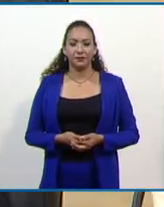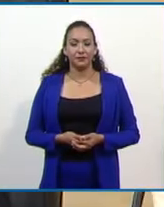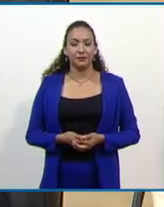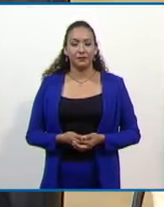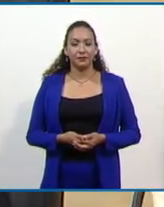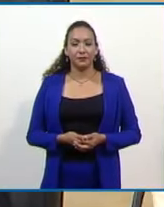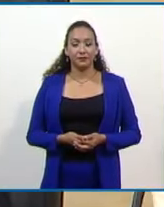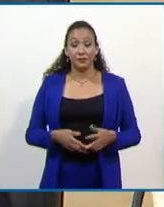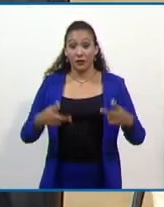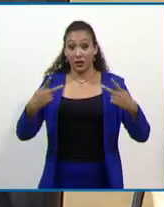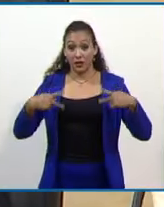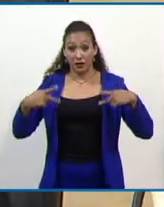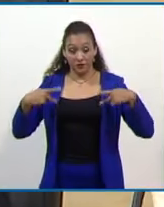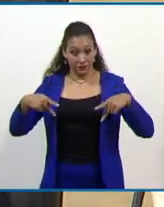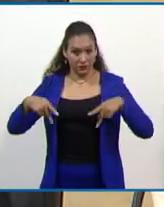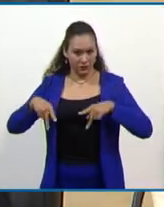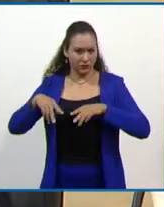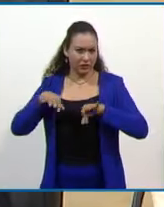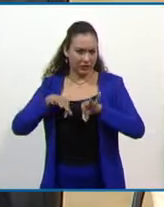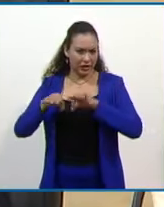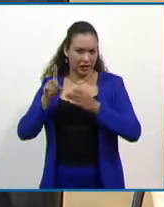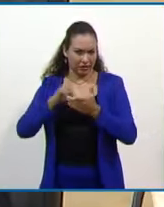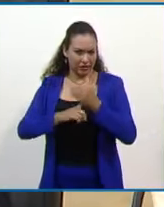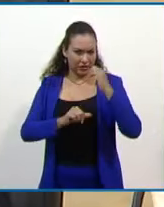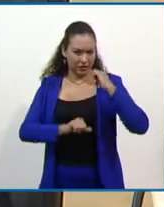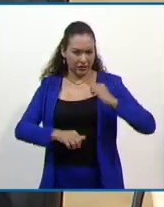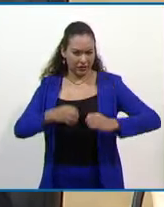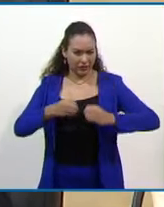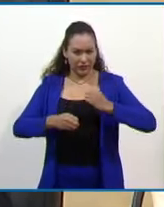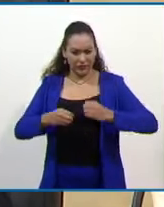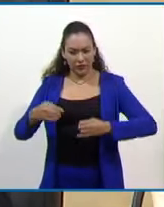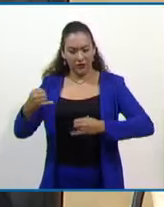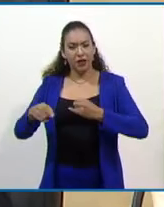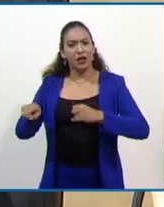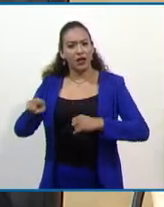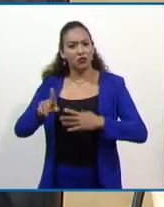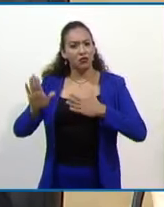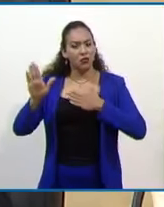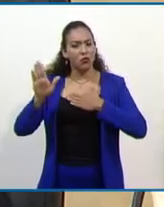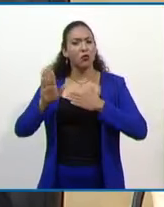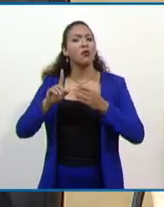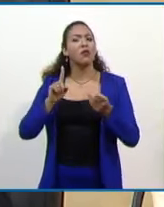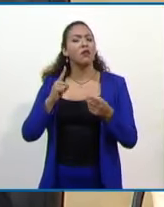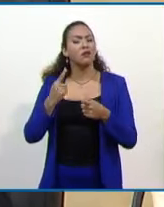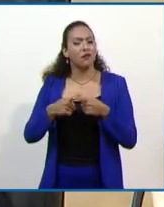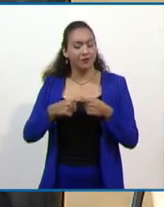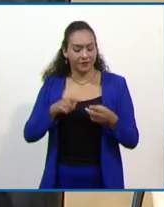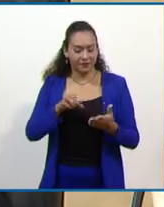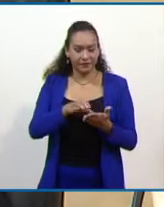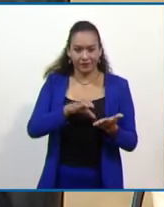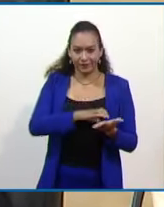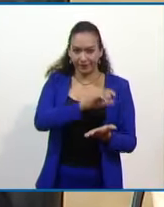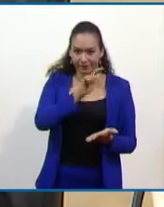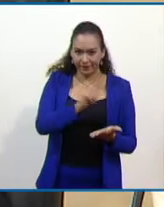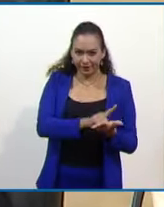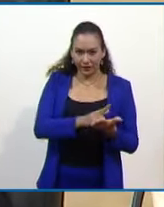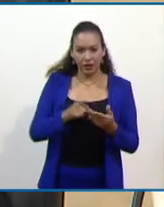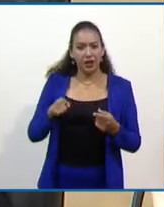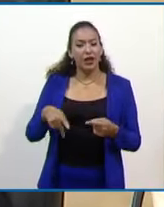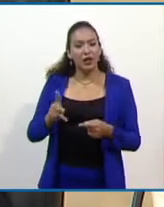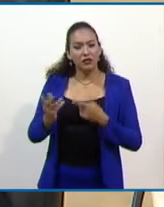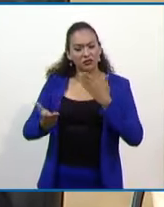Las personas juzgadoras deben estar más comprometidas con su autonomía, capacitación y estudio que con